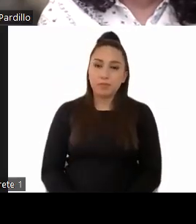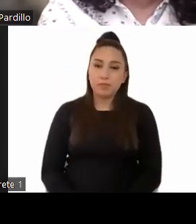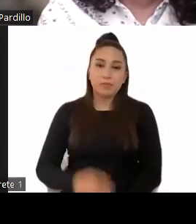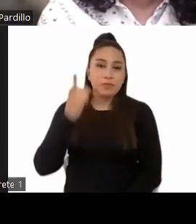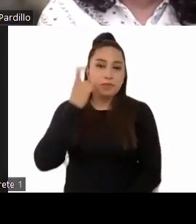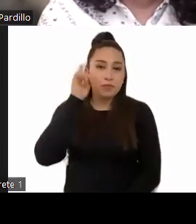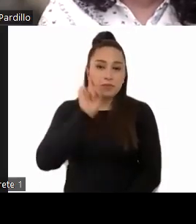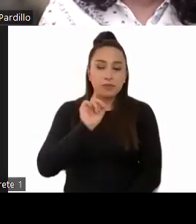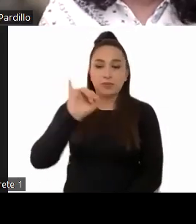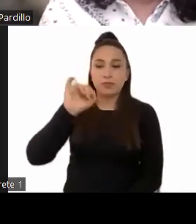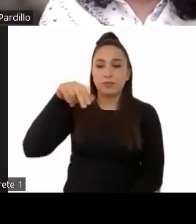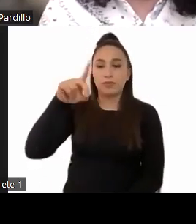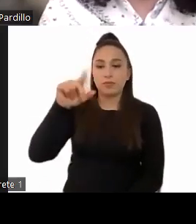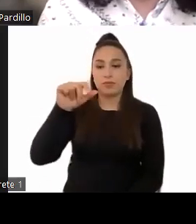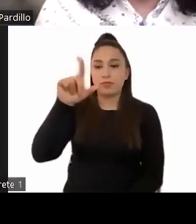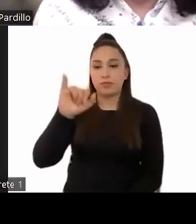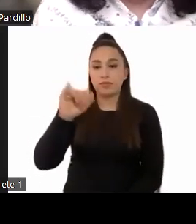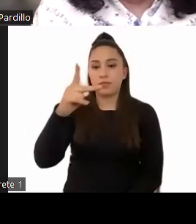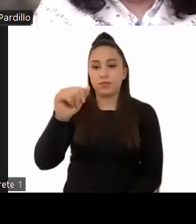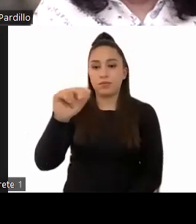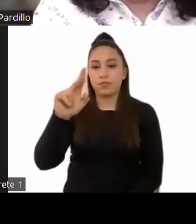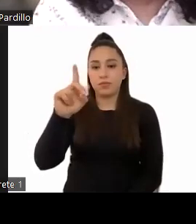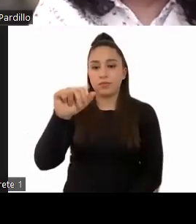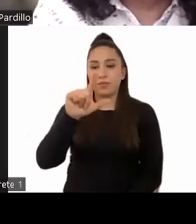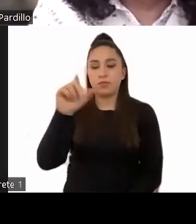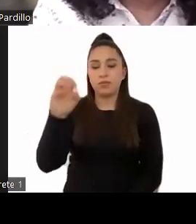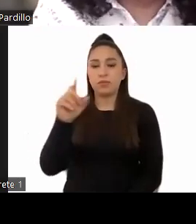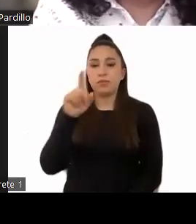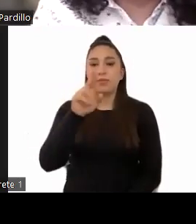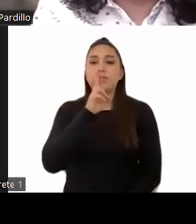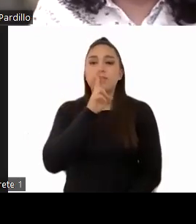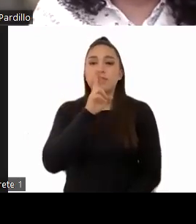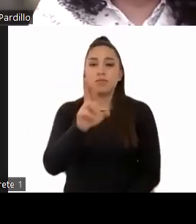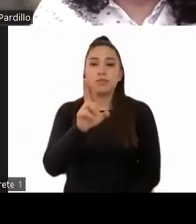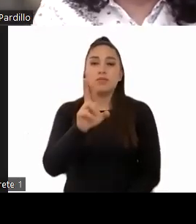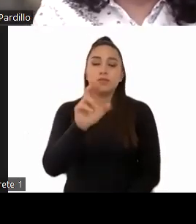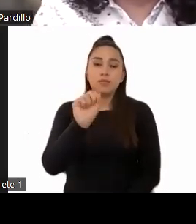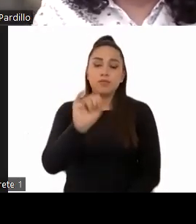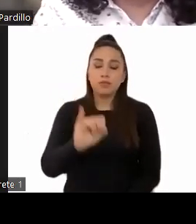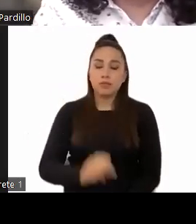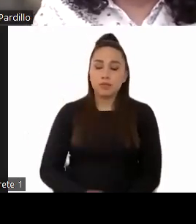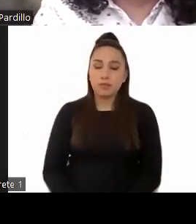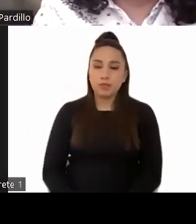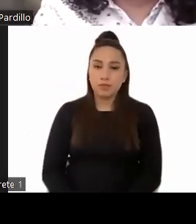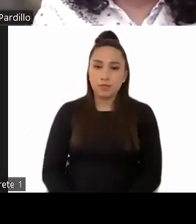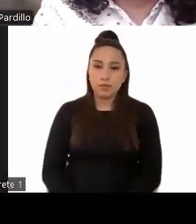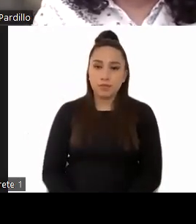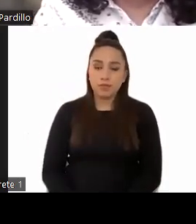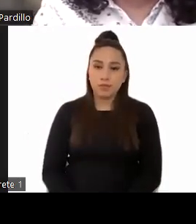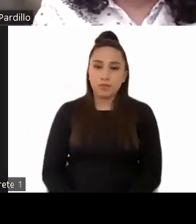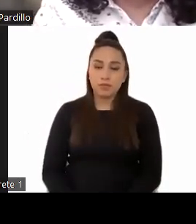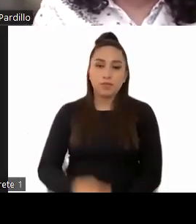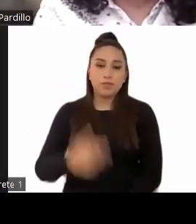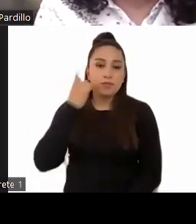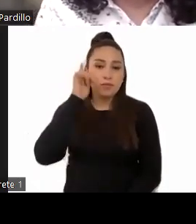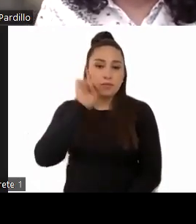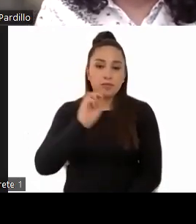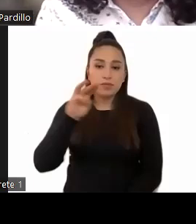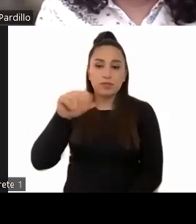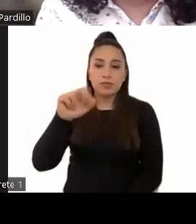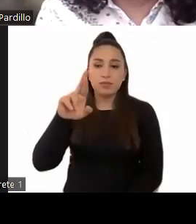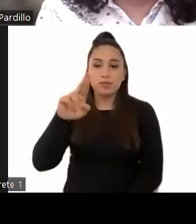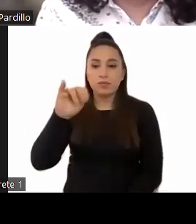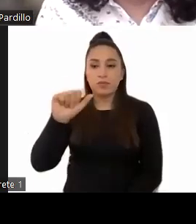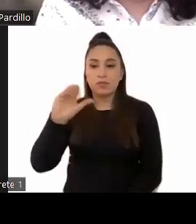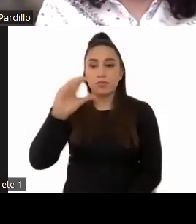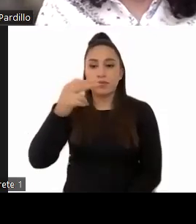Diputada Indalí Pardillo Cadena. Indalí Pardillo Cadena, a favor del dictamen. Diputada María Guadalupe